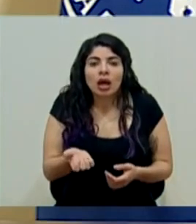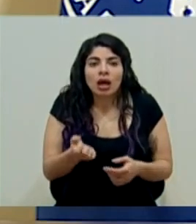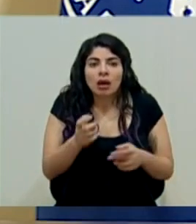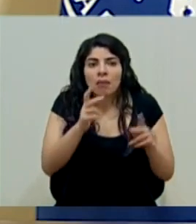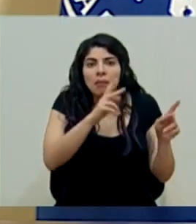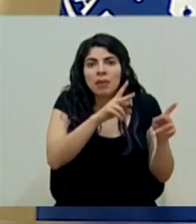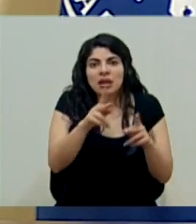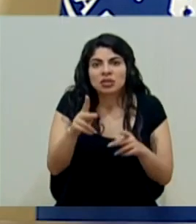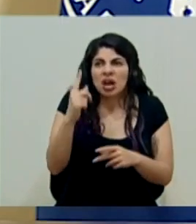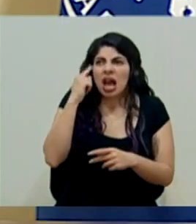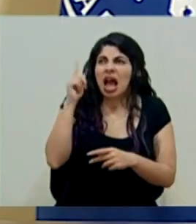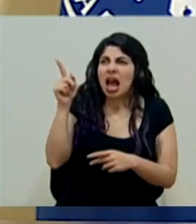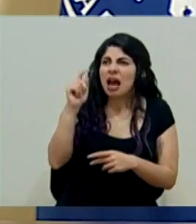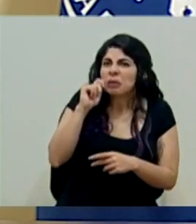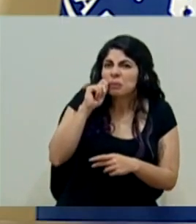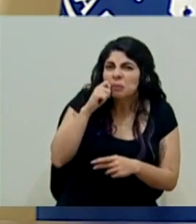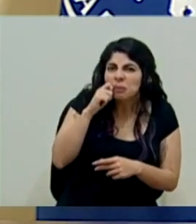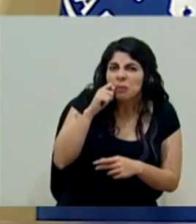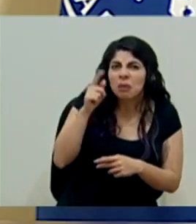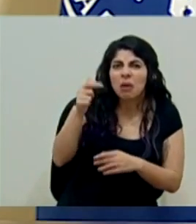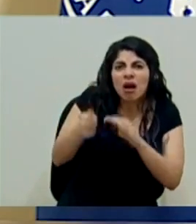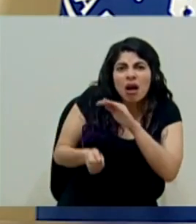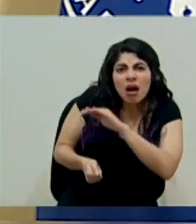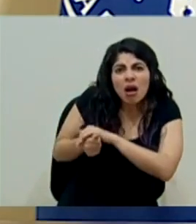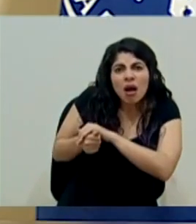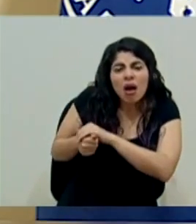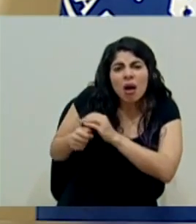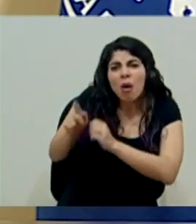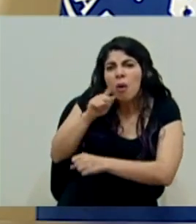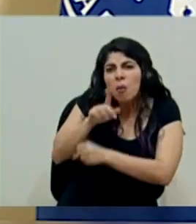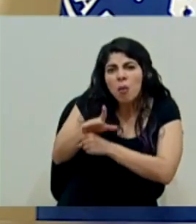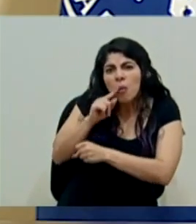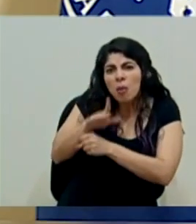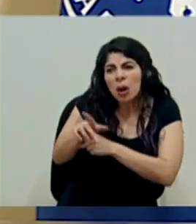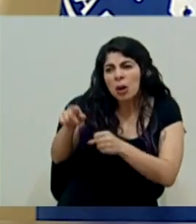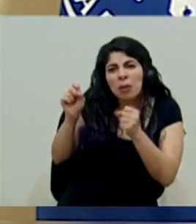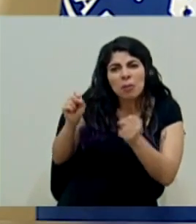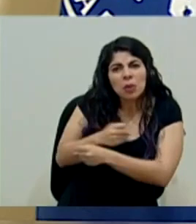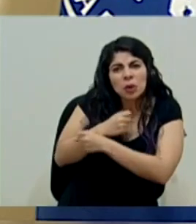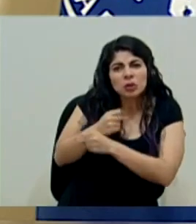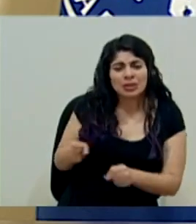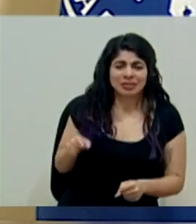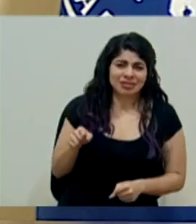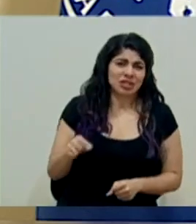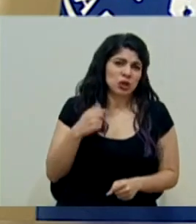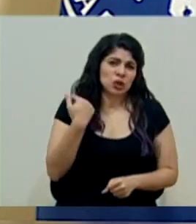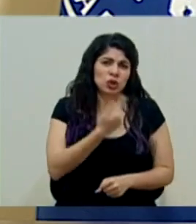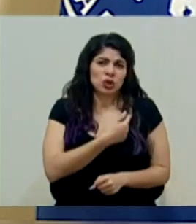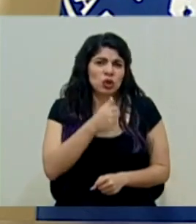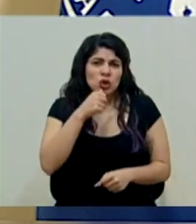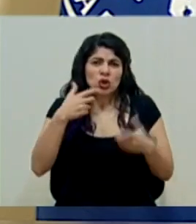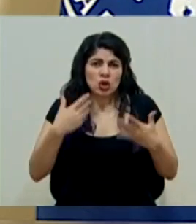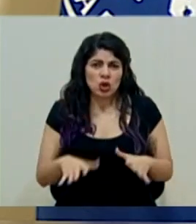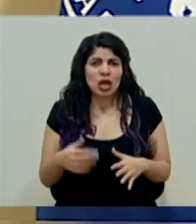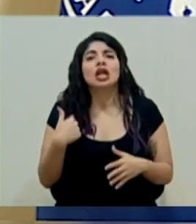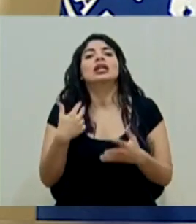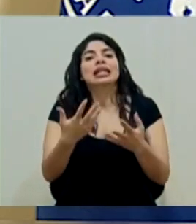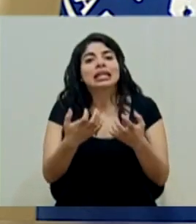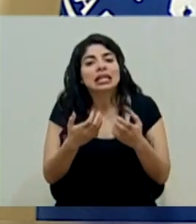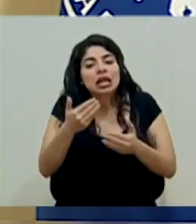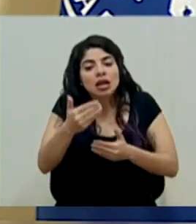que hubo secreto, a que se asumieron compromisos que no eran viables, y eso no es lo que queremos, esto queremos que